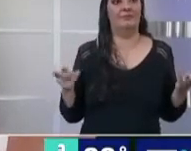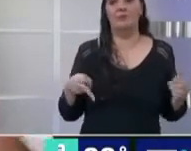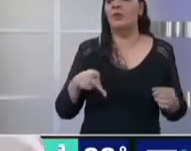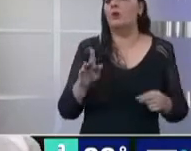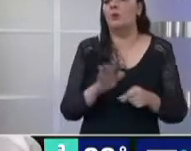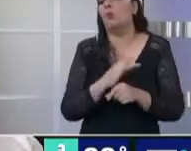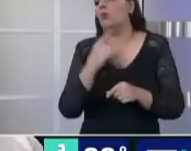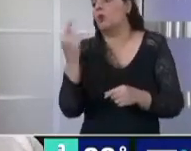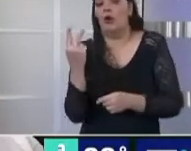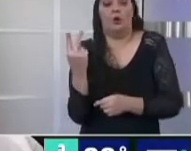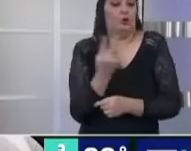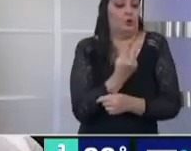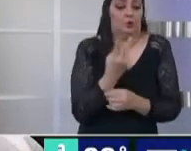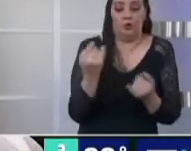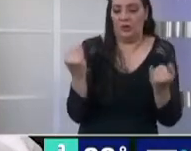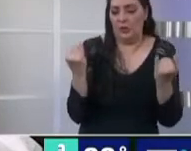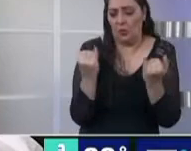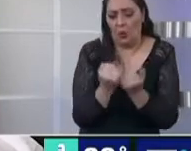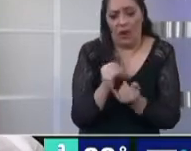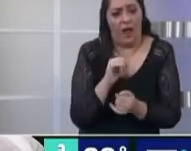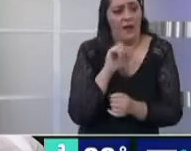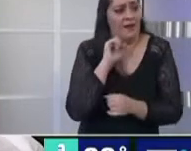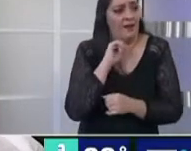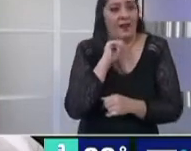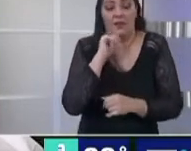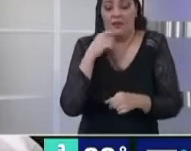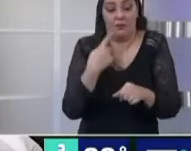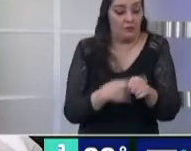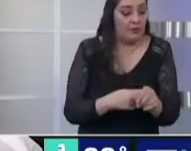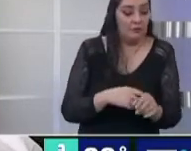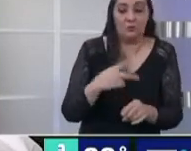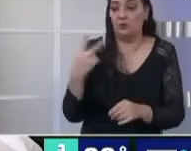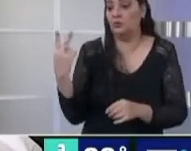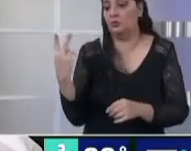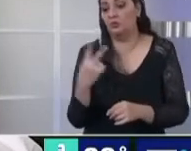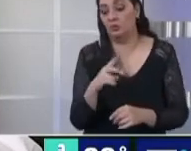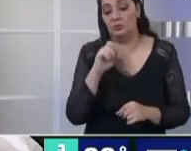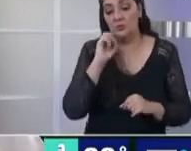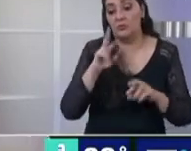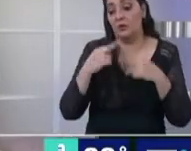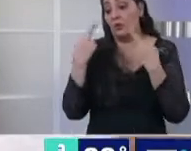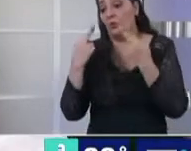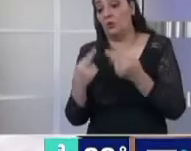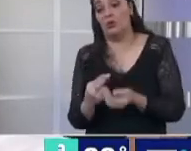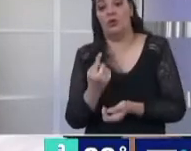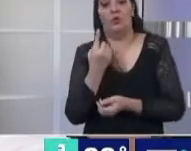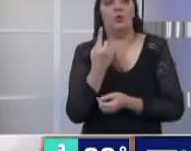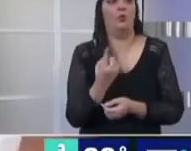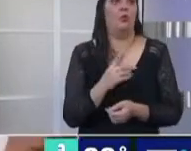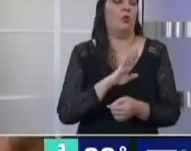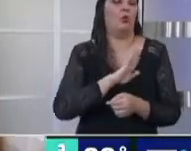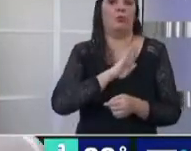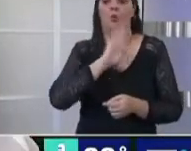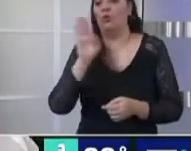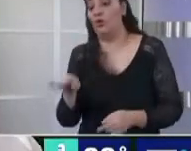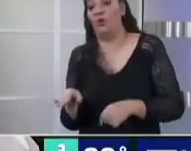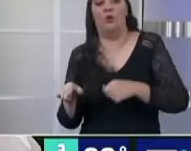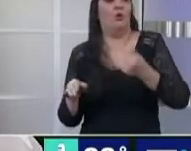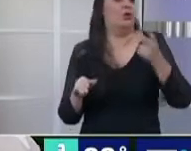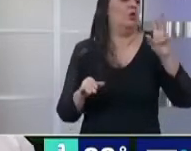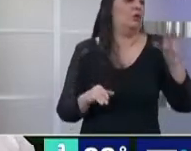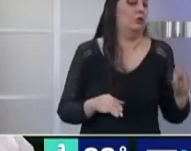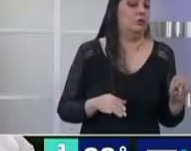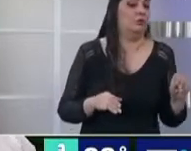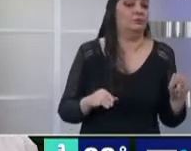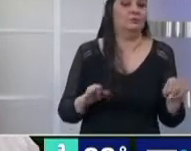qué si los dos tenían la misma edad y los dos fueron a la misma reunión? ¿Y por qué uno le fue muy grave y otro no? Porque este